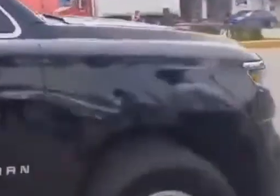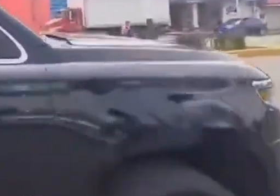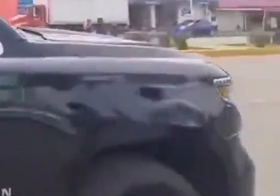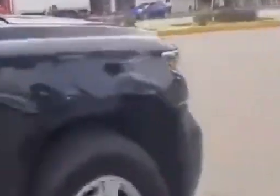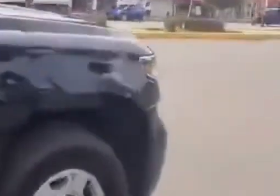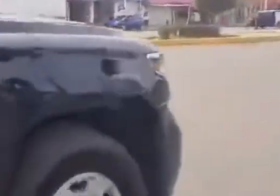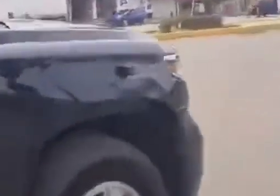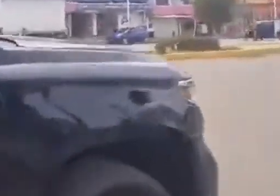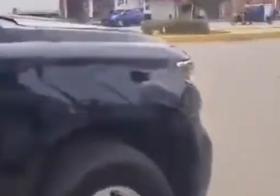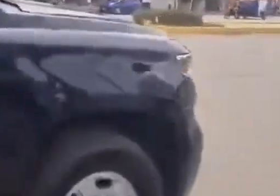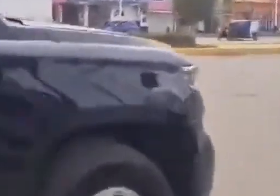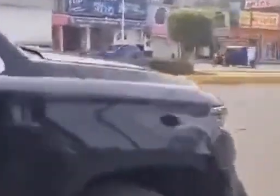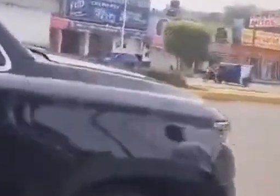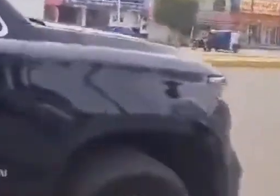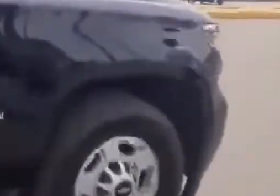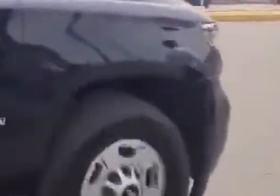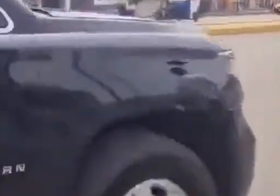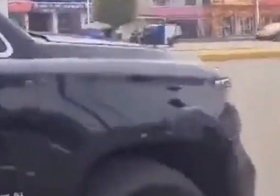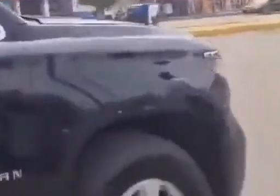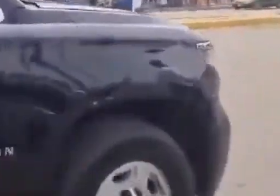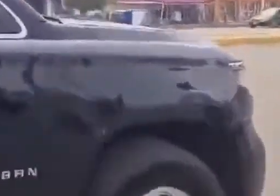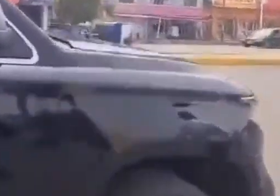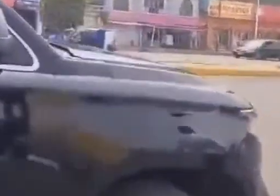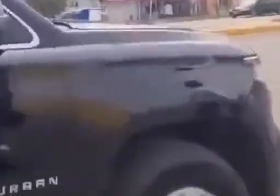Ahí lo acompañamos, ahí lo acompañamos.